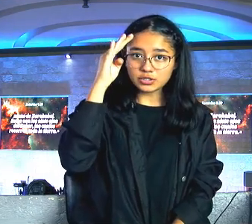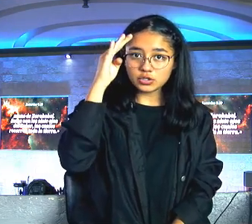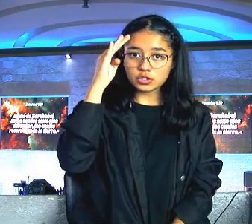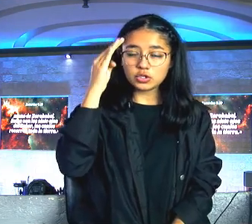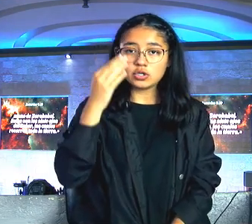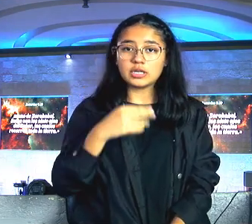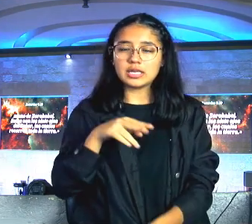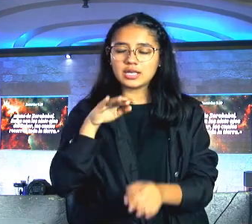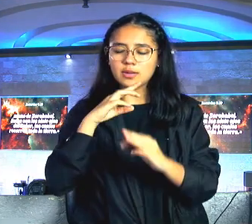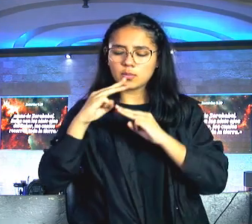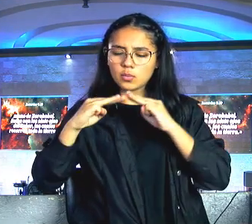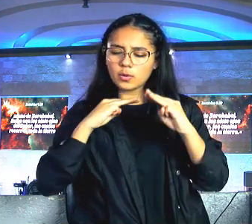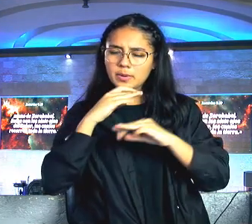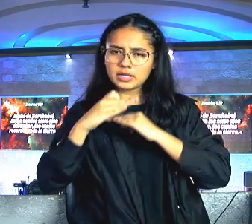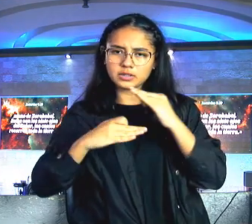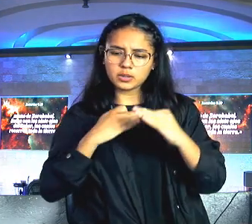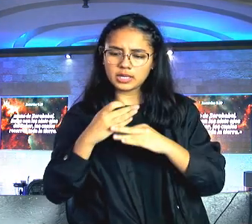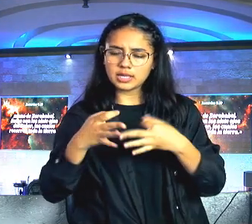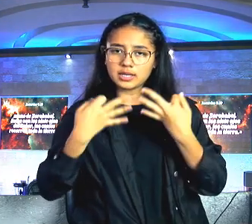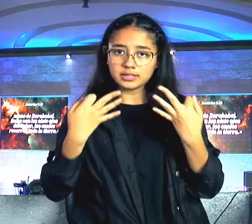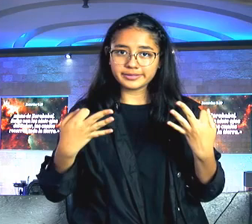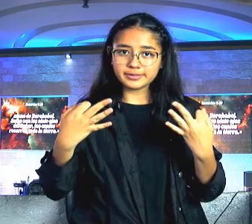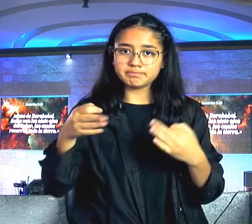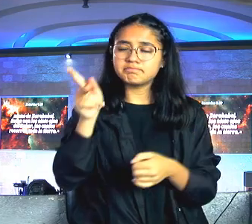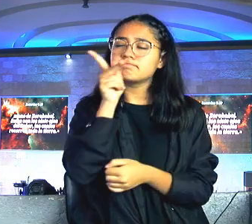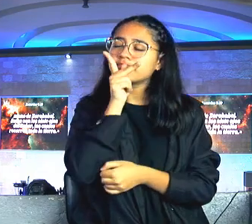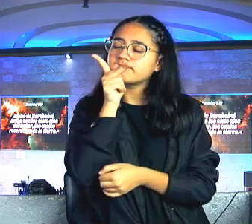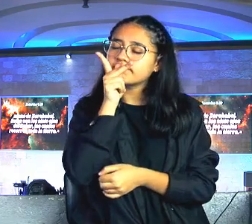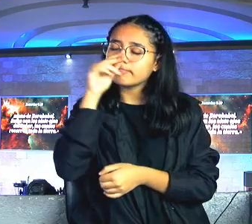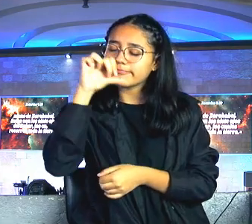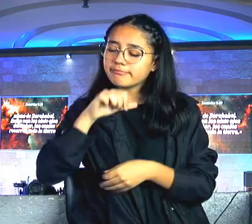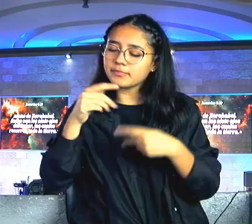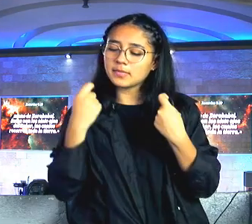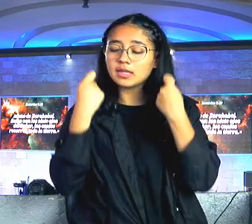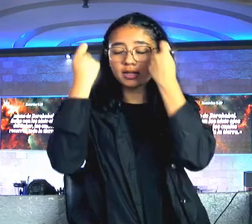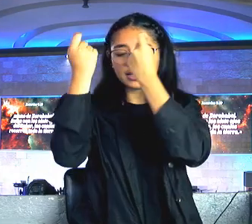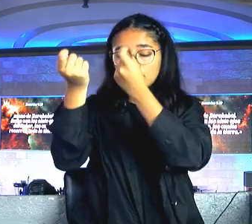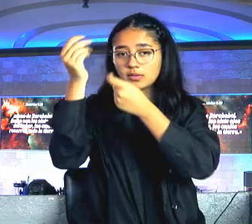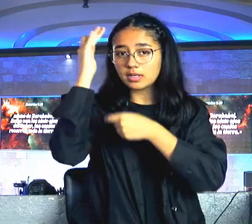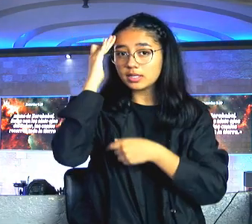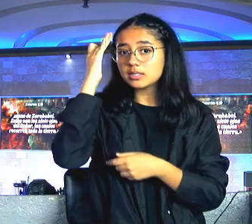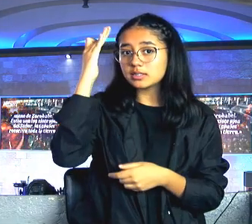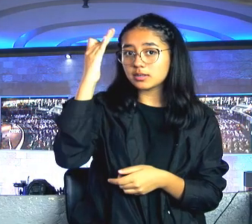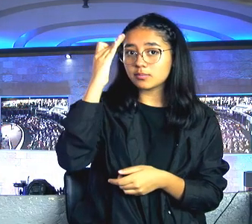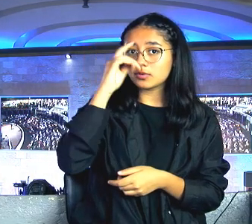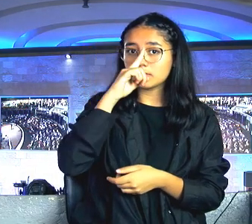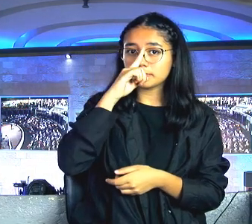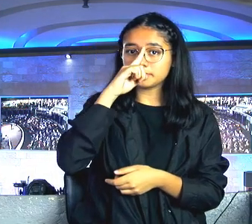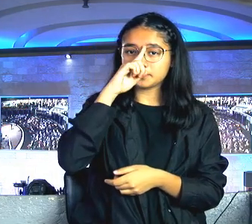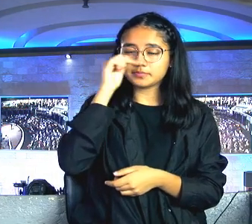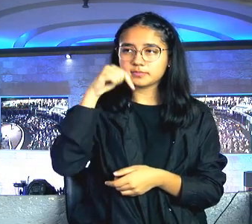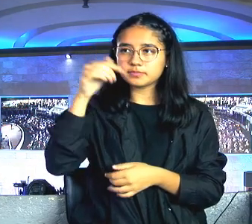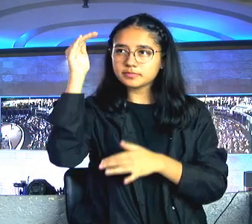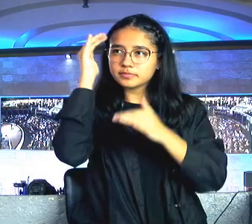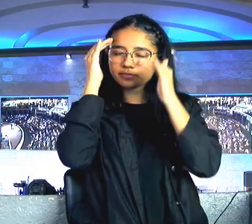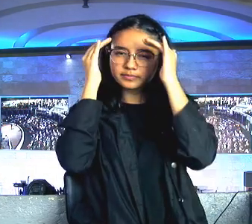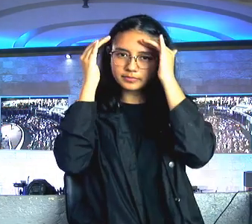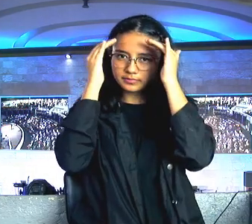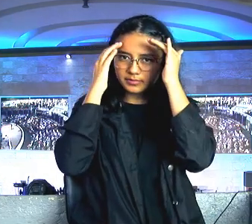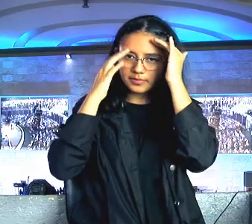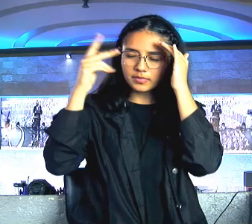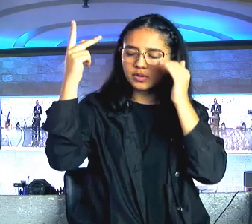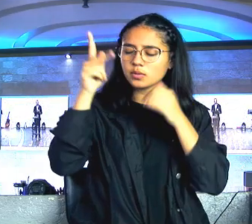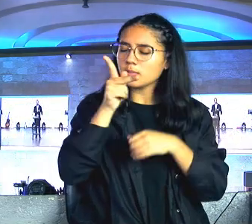la tierra. Padre, yo quiero poner en tus manos este tiempo, esta meditación en tu palabra,